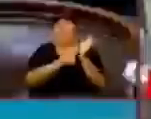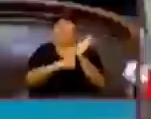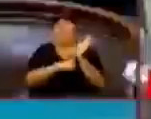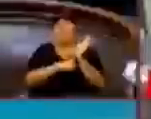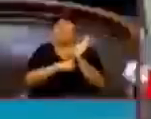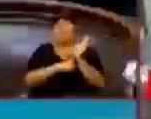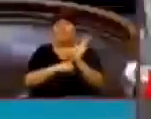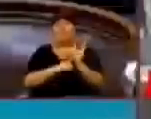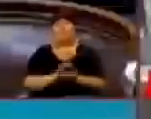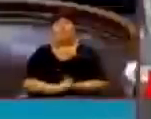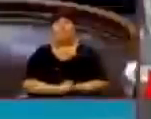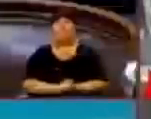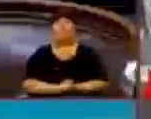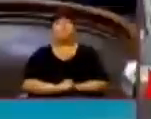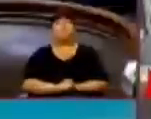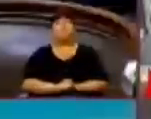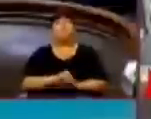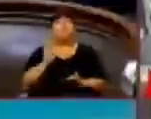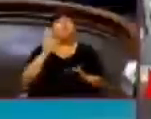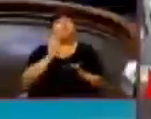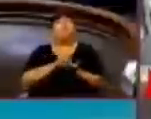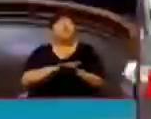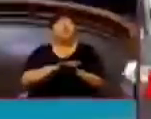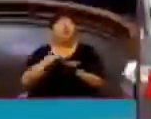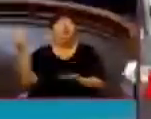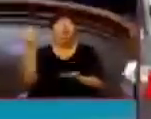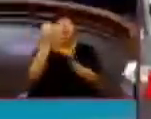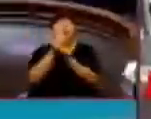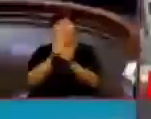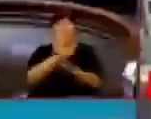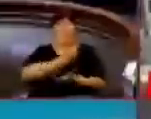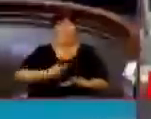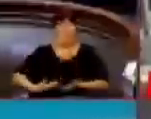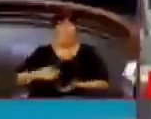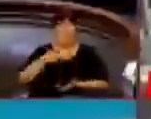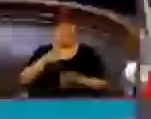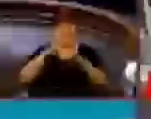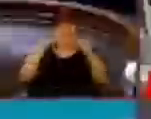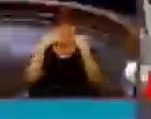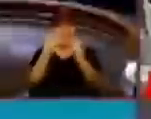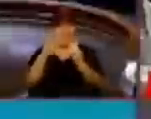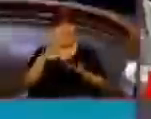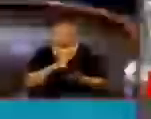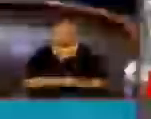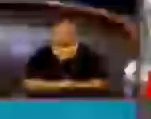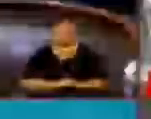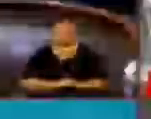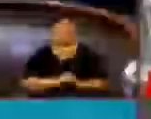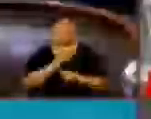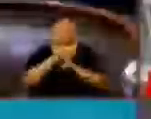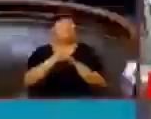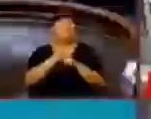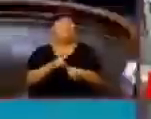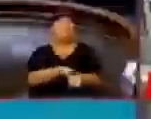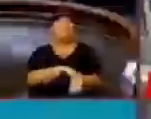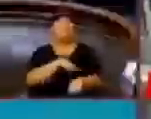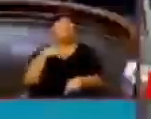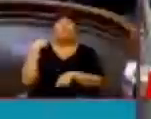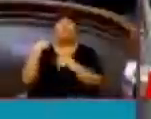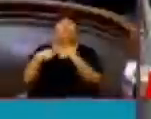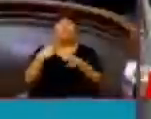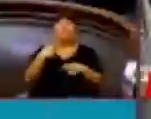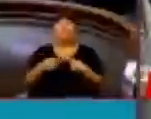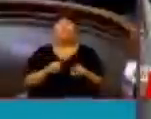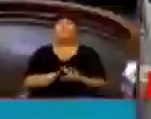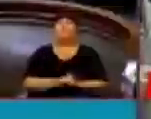los próximos 2 años, sino en los próximos 10 o 15 años. Bueno, es un poco... ¿Coincidís con esa visión o no? Sí, yo lo dije de manera diferente. O decís, está regalada,